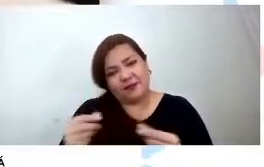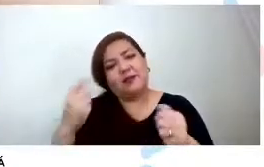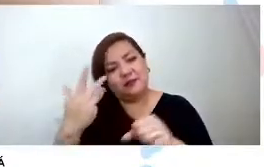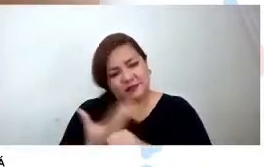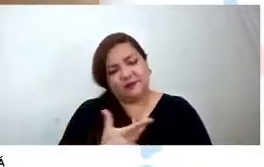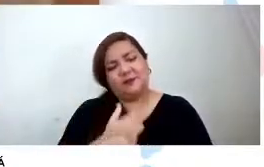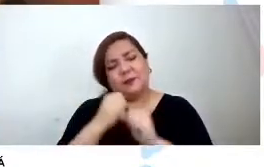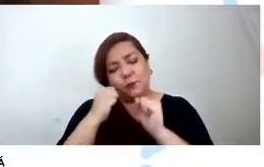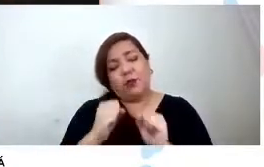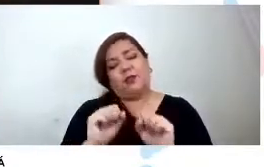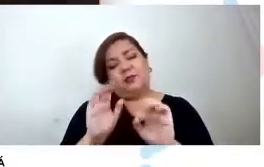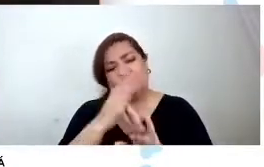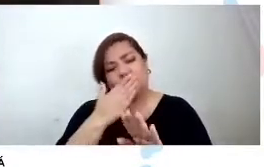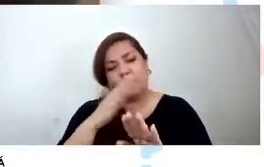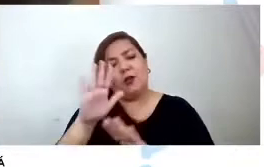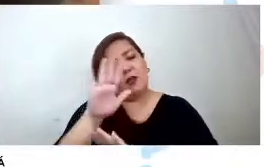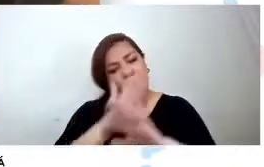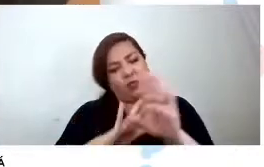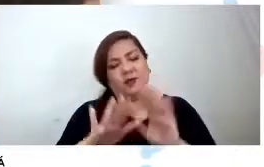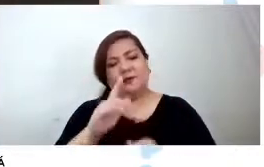Y dentro de esta